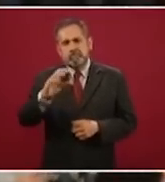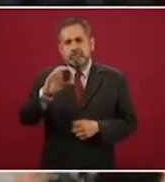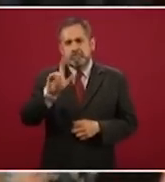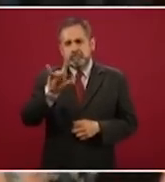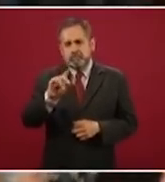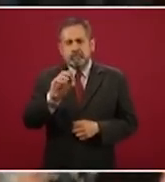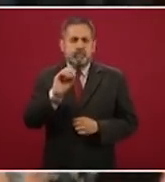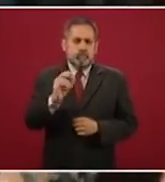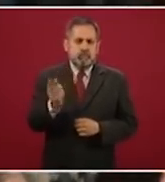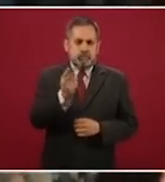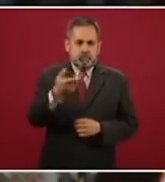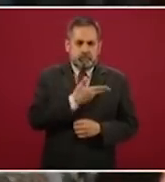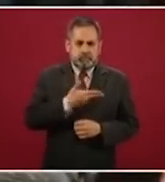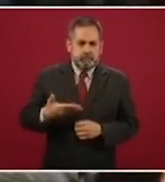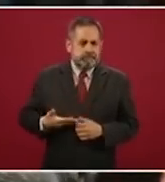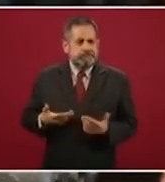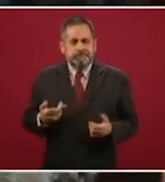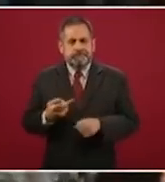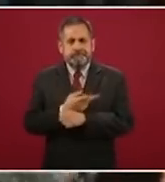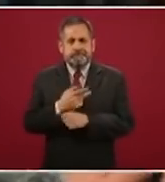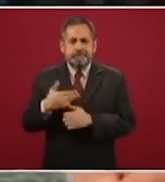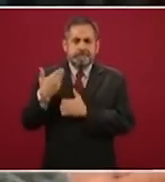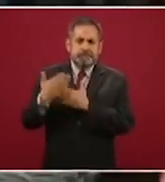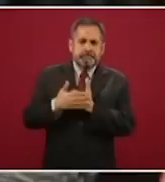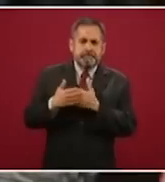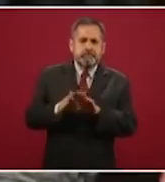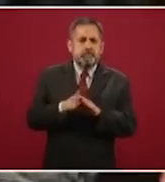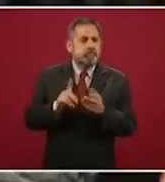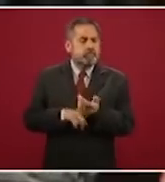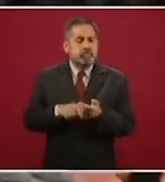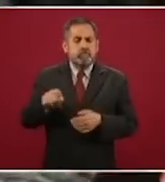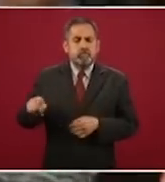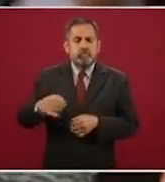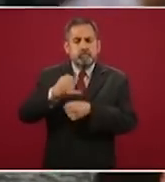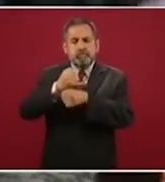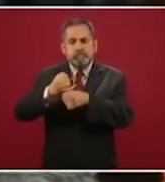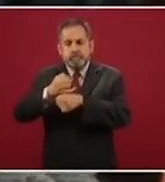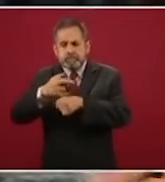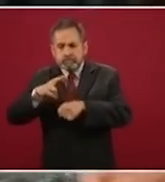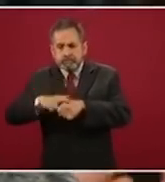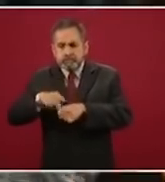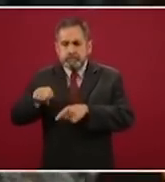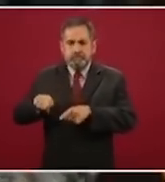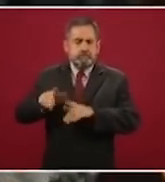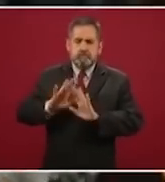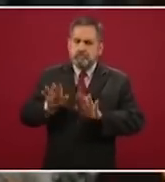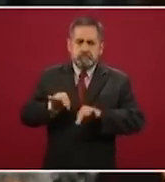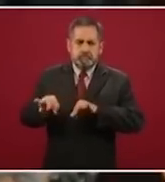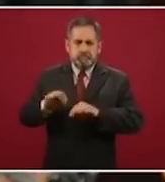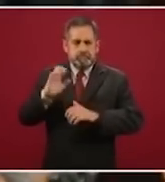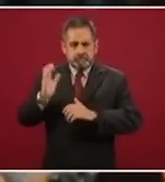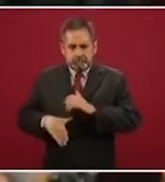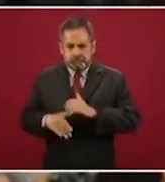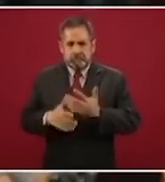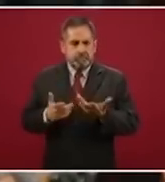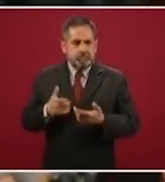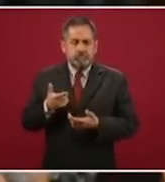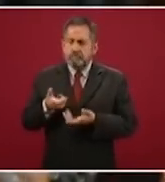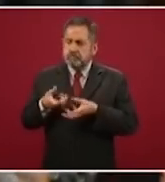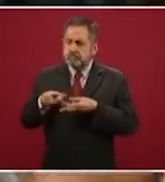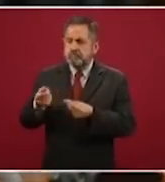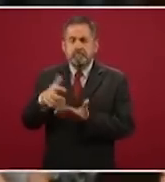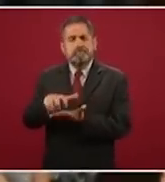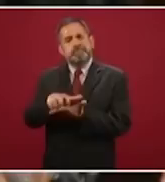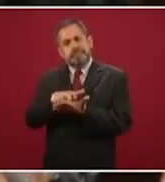o usted, presidente. ¿Qué va a suceder con los inspectores que obviamente van a dejar de trabajar y cuánto se va a ahorrar el